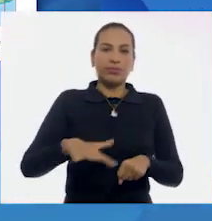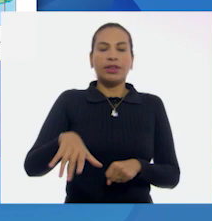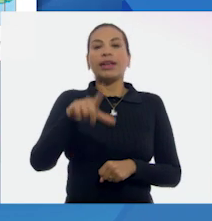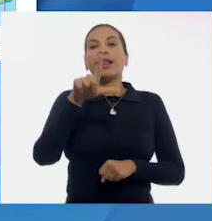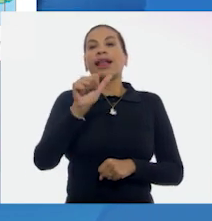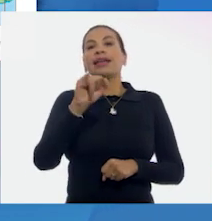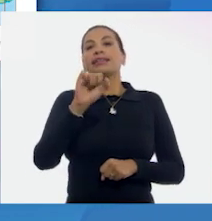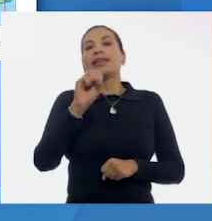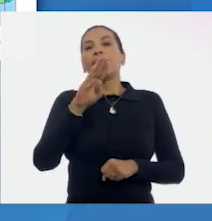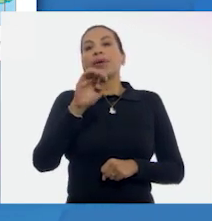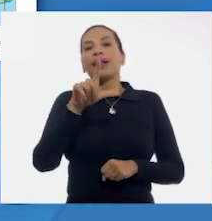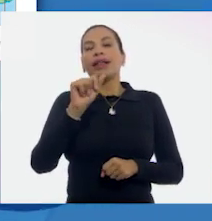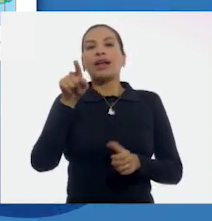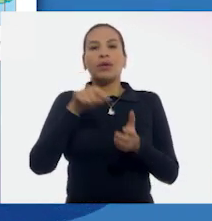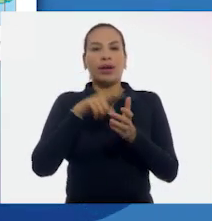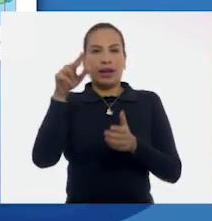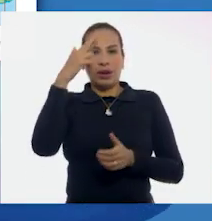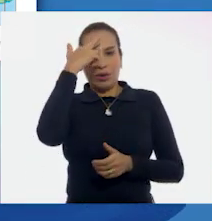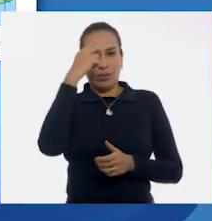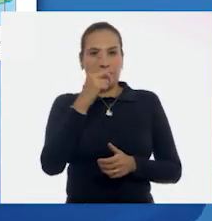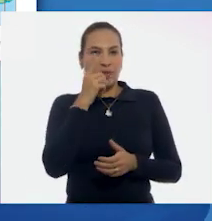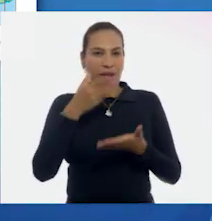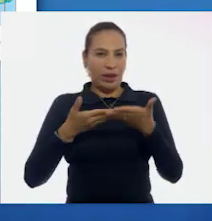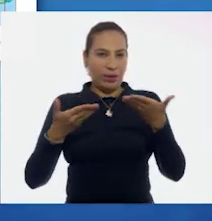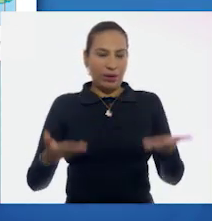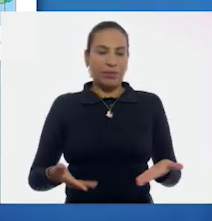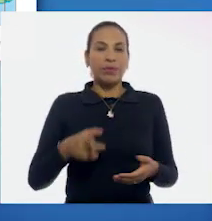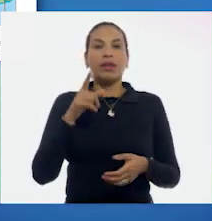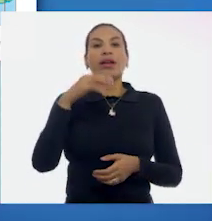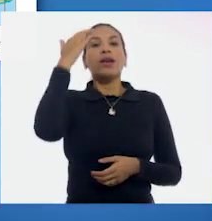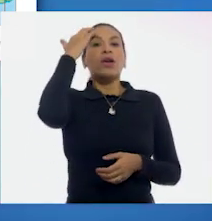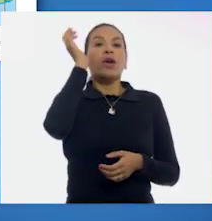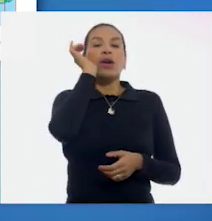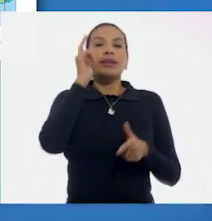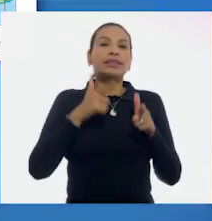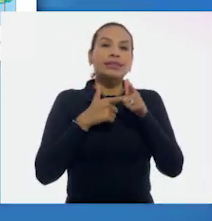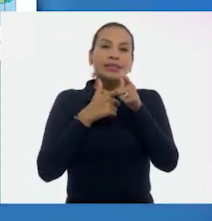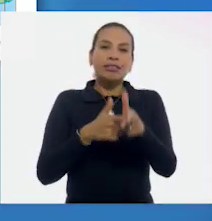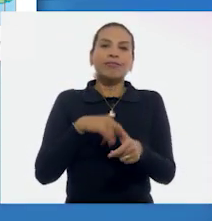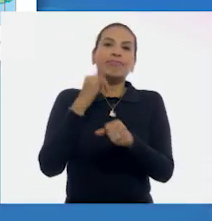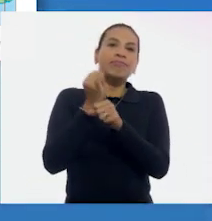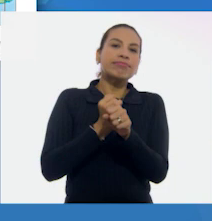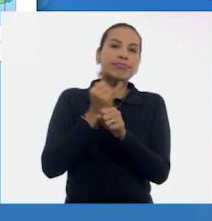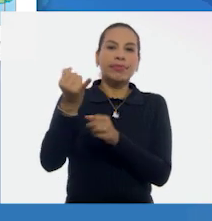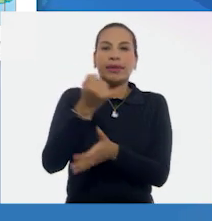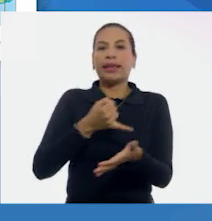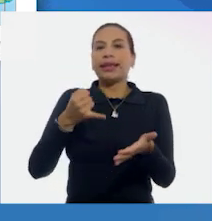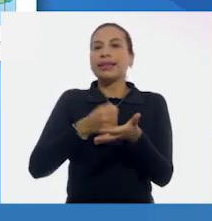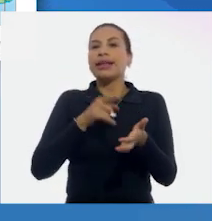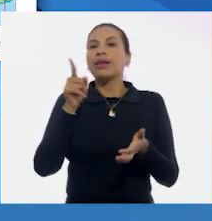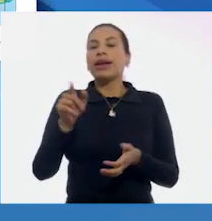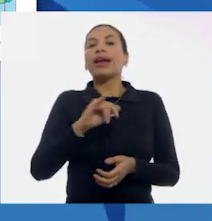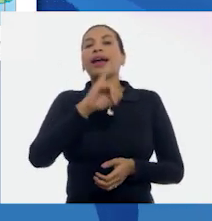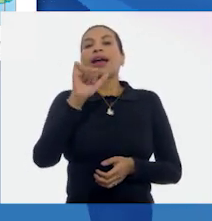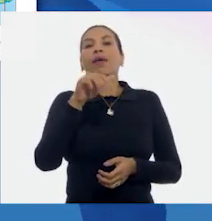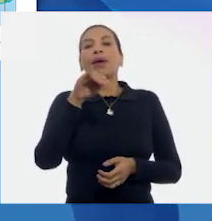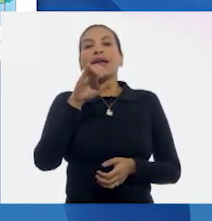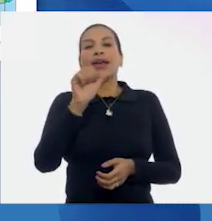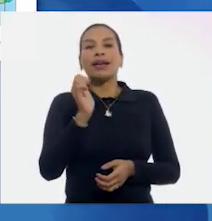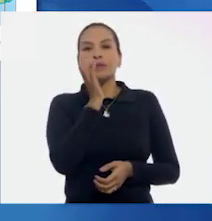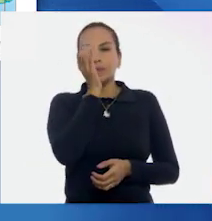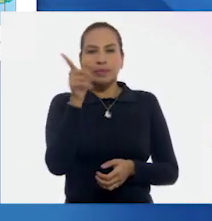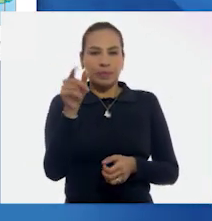Isabela en la actual República Dominicana. Colón continuó su exploración hacia la isla de Jamaica. Su tercer